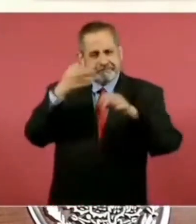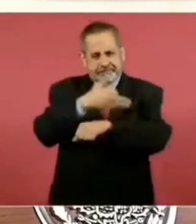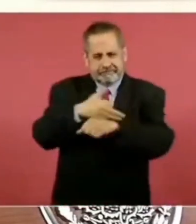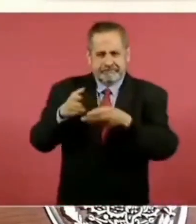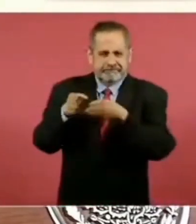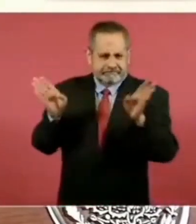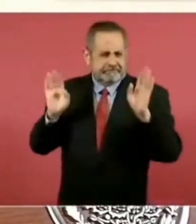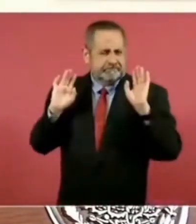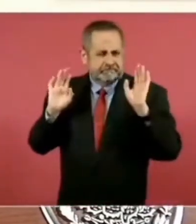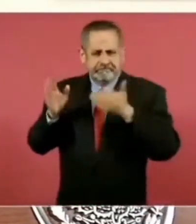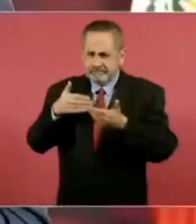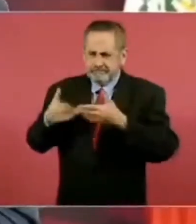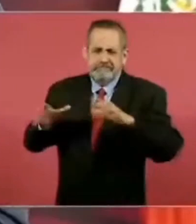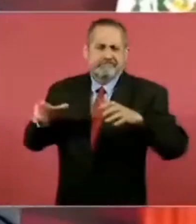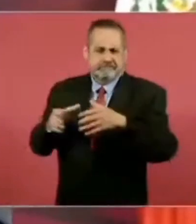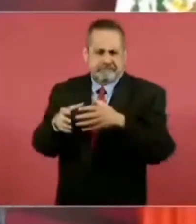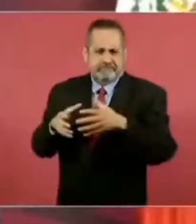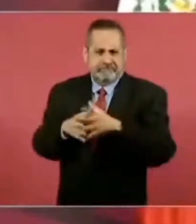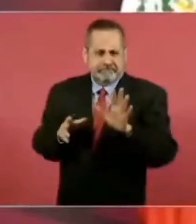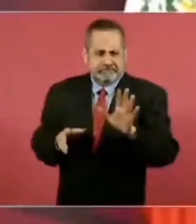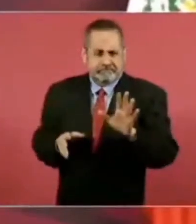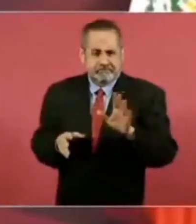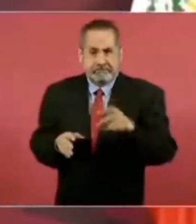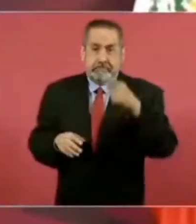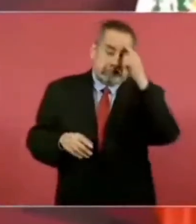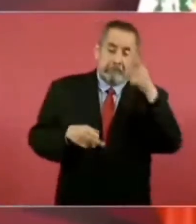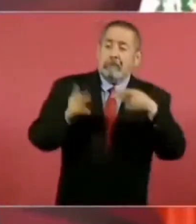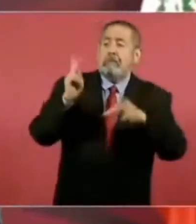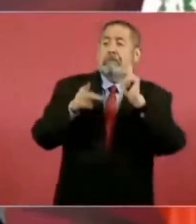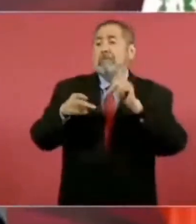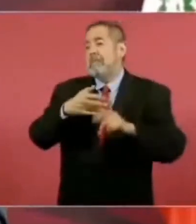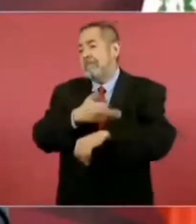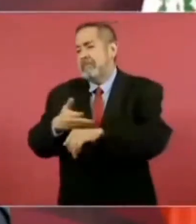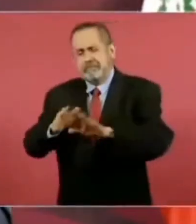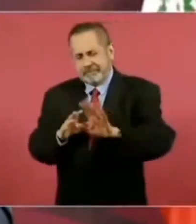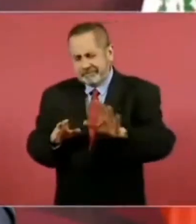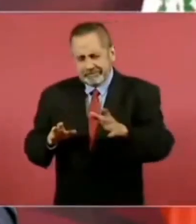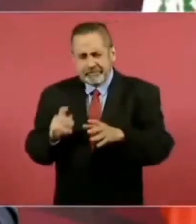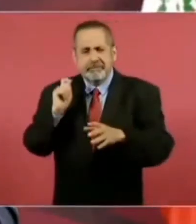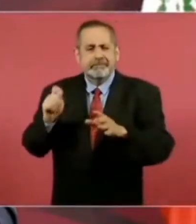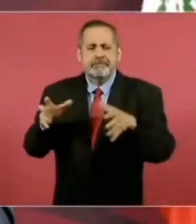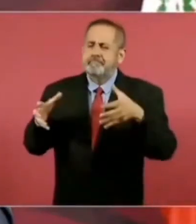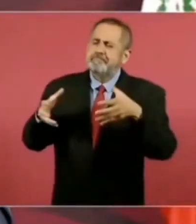moderno, para que nadie vaya a pensar